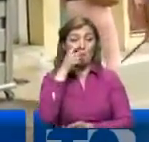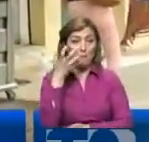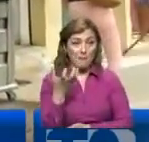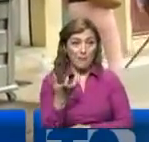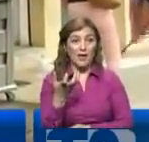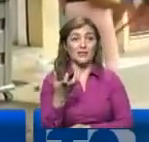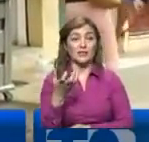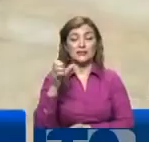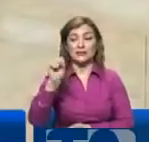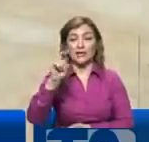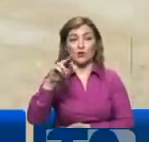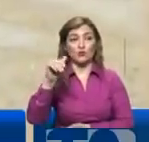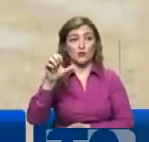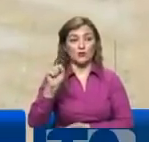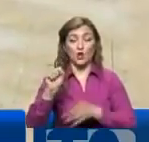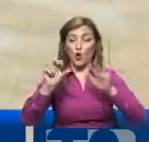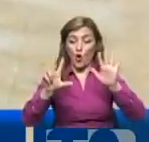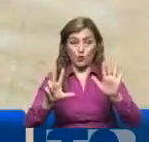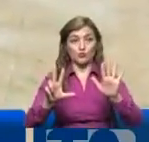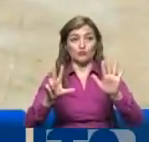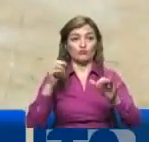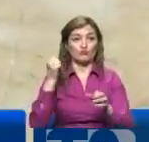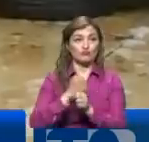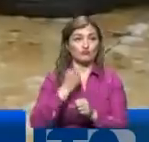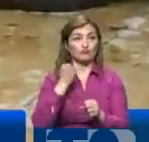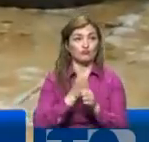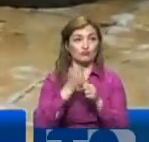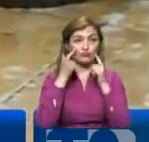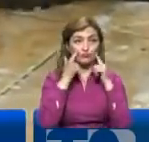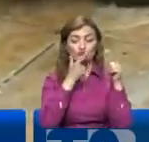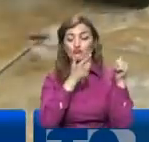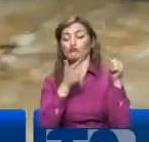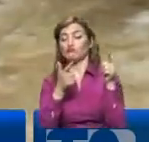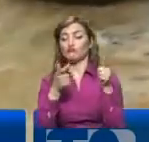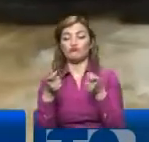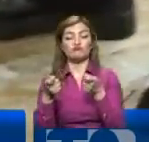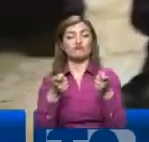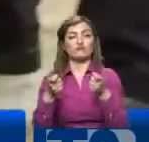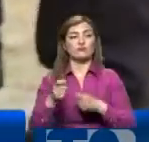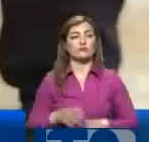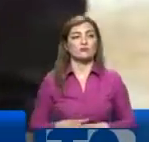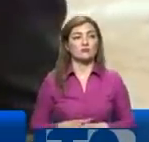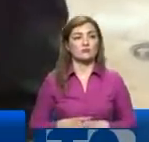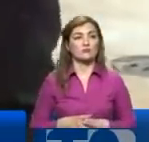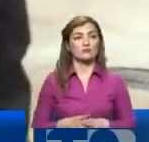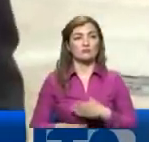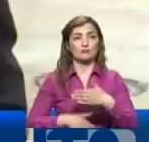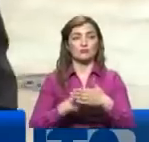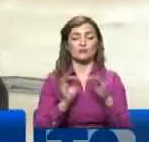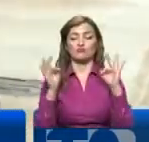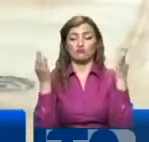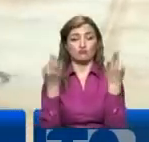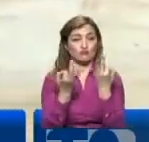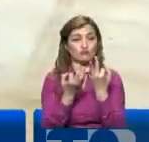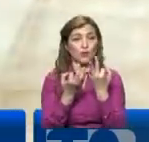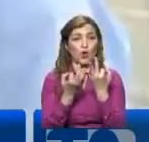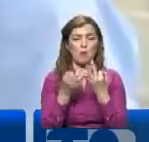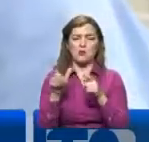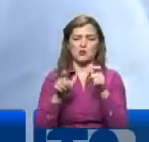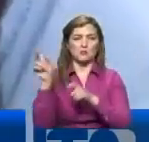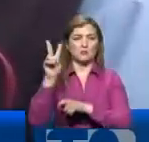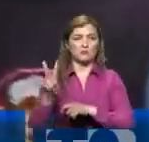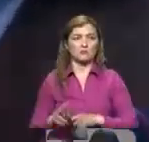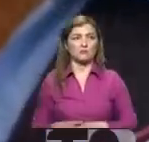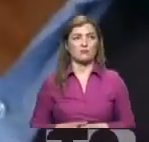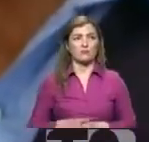panadería en Sauces 8. Desde entonces, trabaja ahí como guardia de seguridad. Cuenta que todos ahí son familia o compatriotas. Sí,